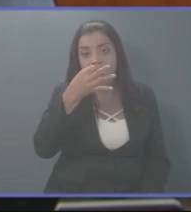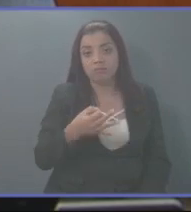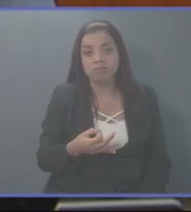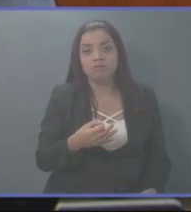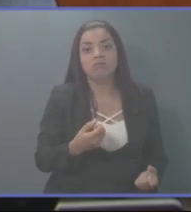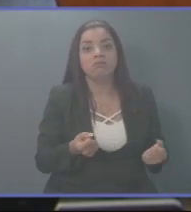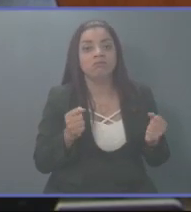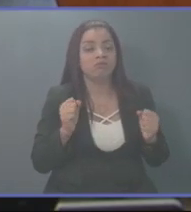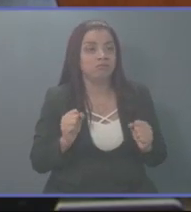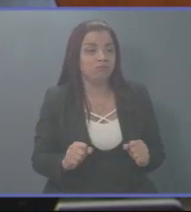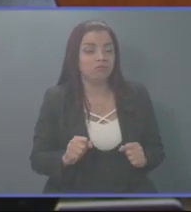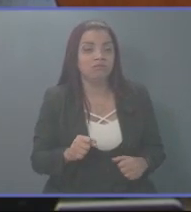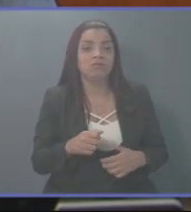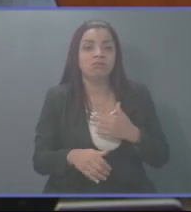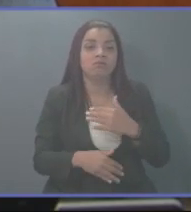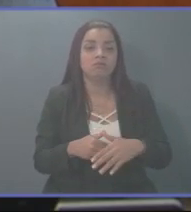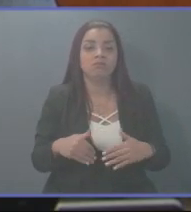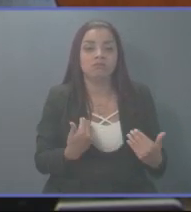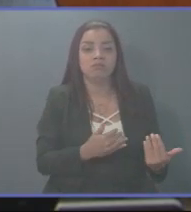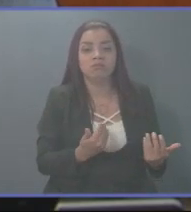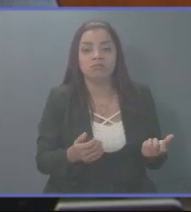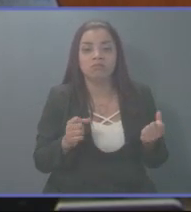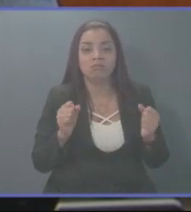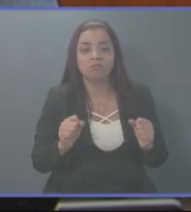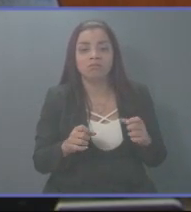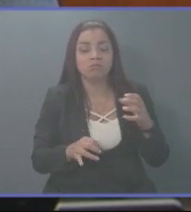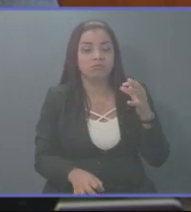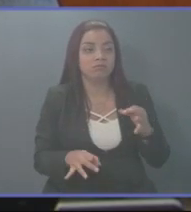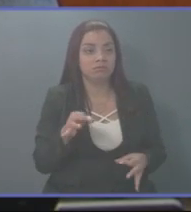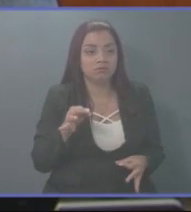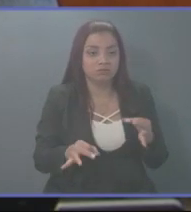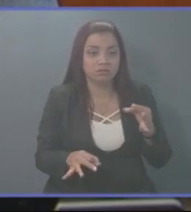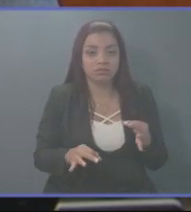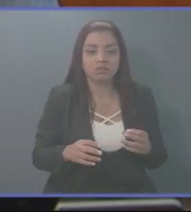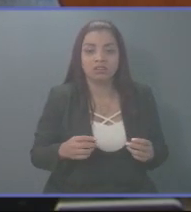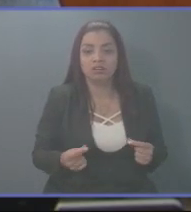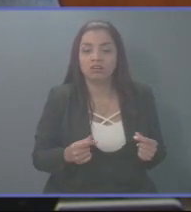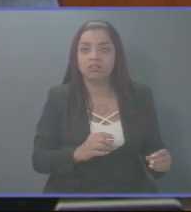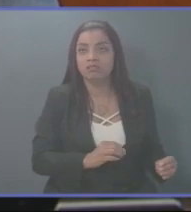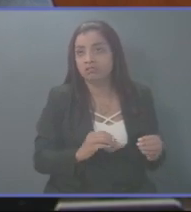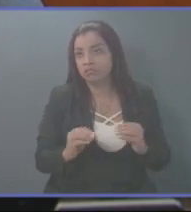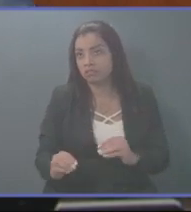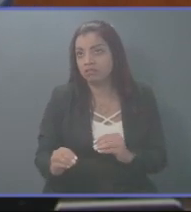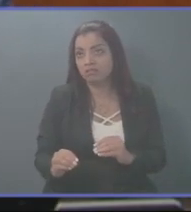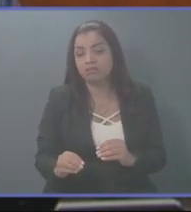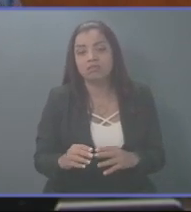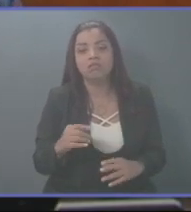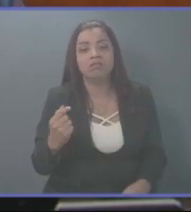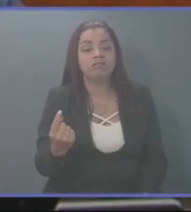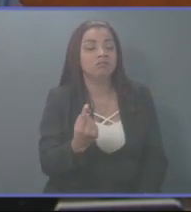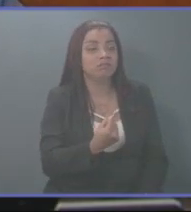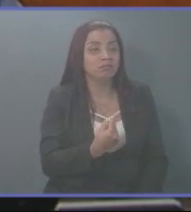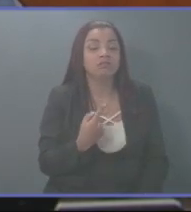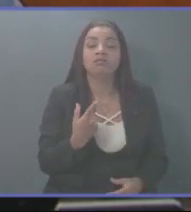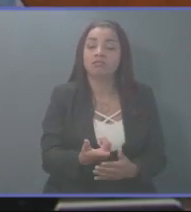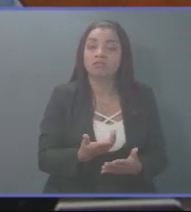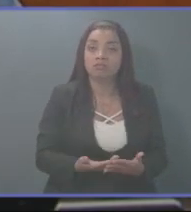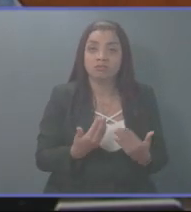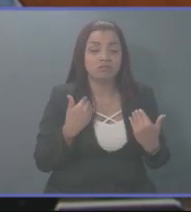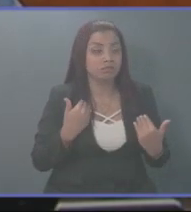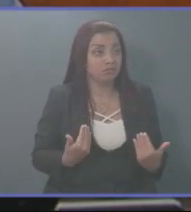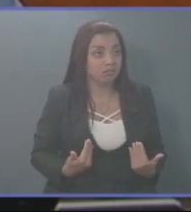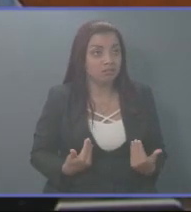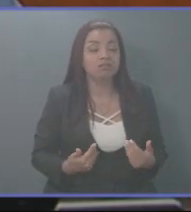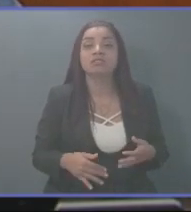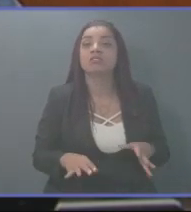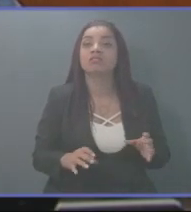recursos efectivos y a una justicia eficaz. Las personas desplazadas tienen derecho a